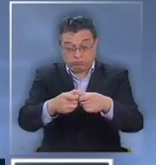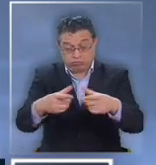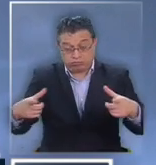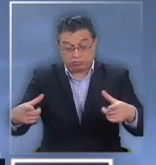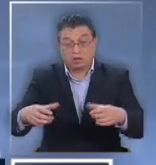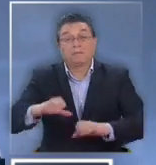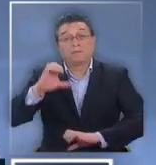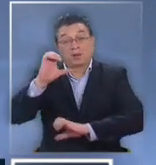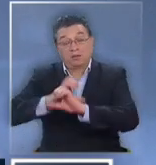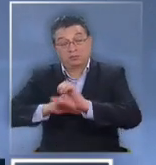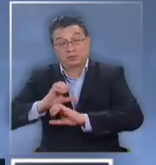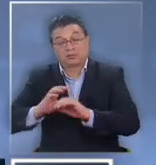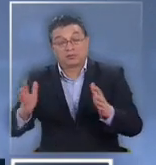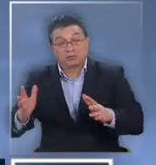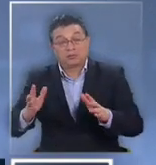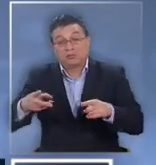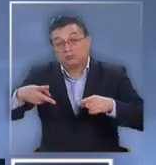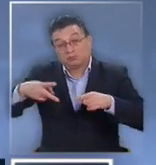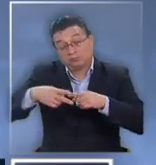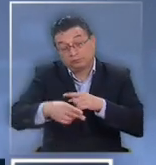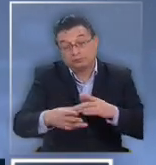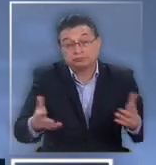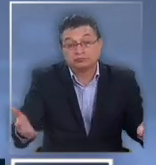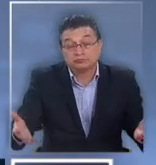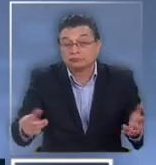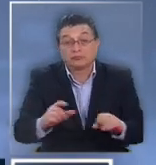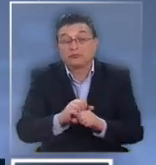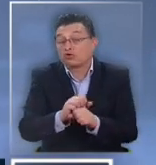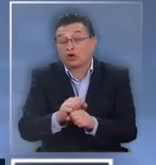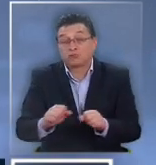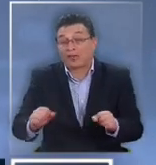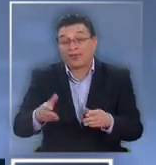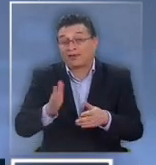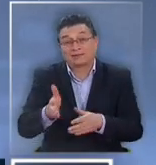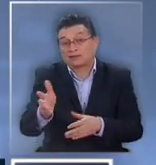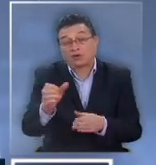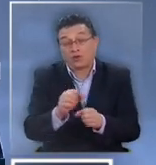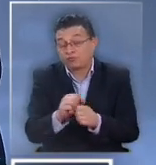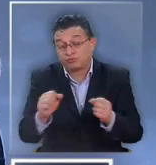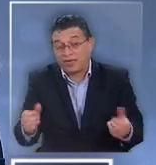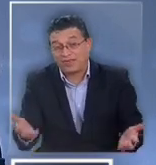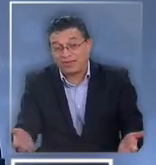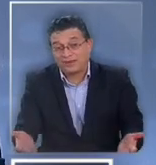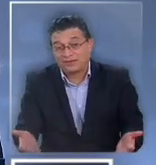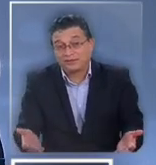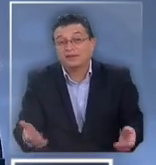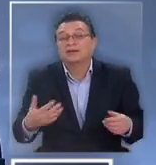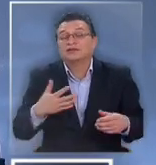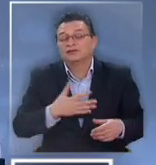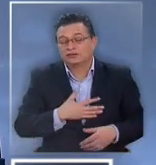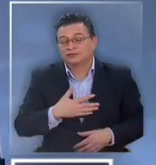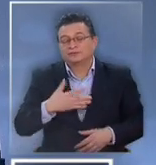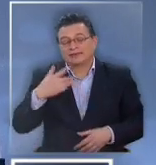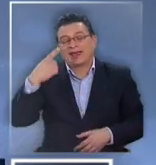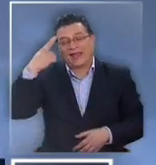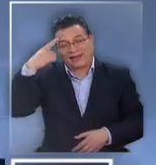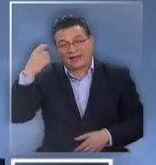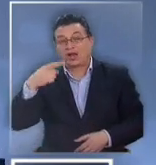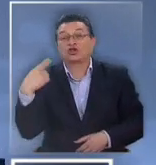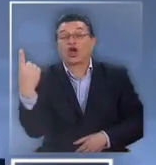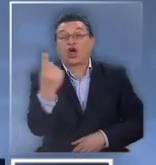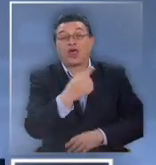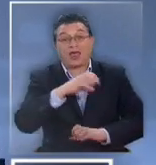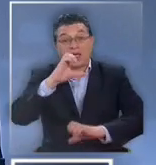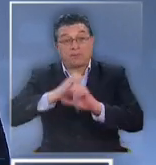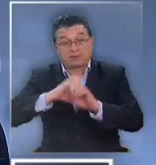empresa va a parar y por qué porque no va a poderse no va a seguir porque porque creo que todas las empresas mineras